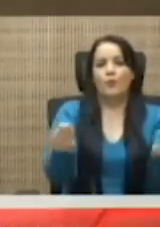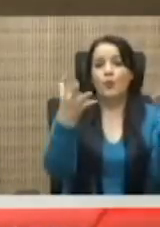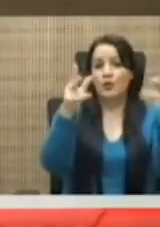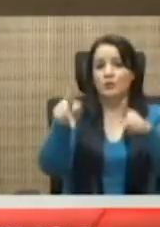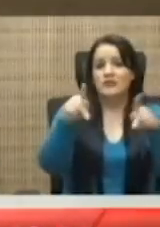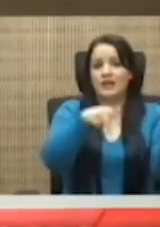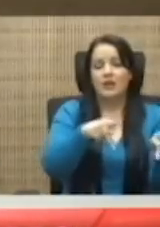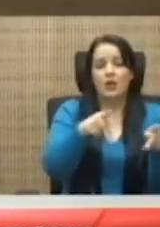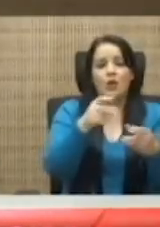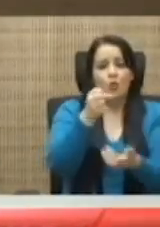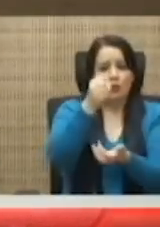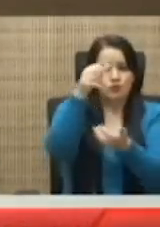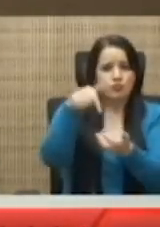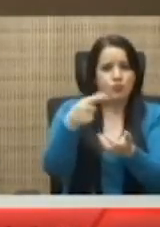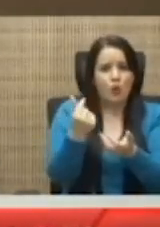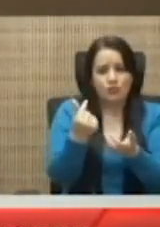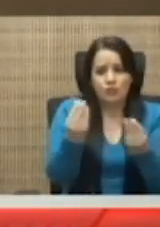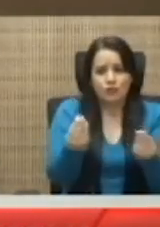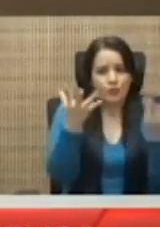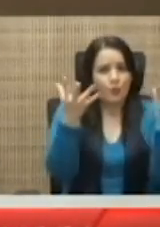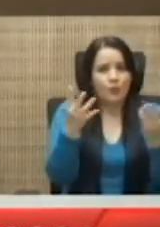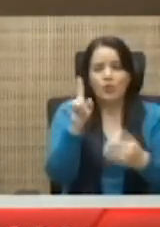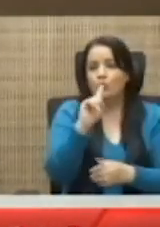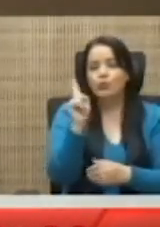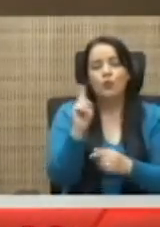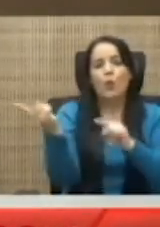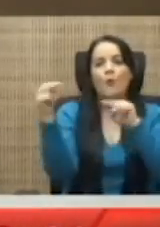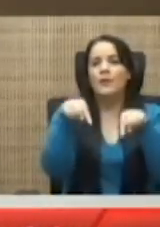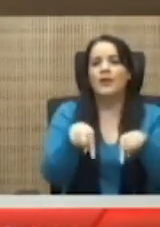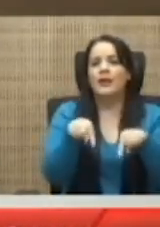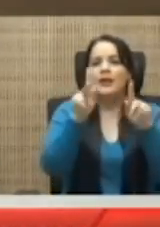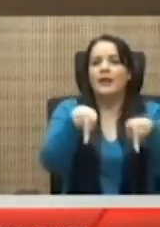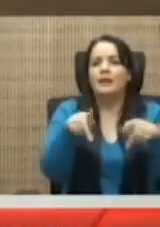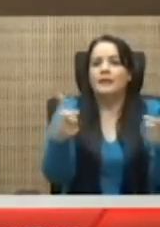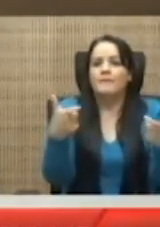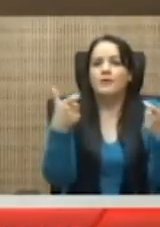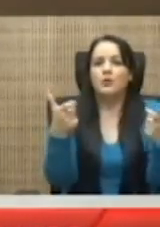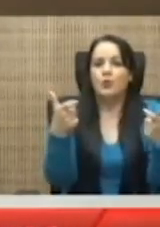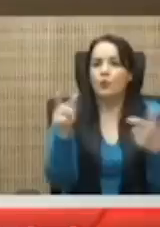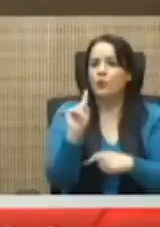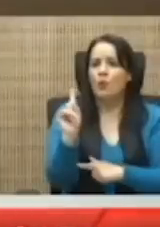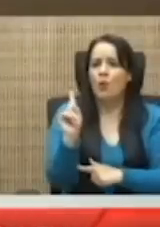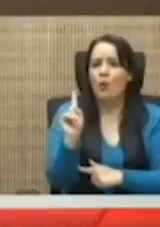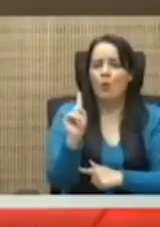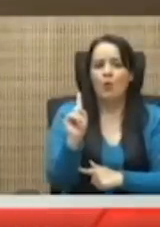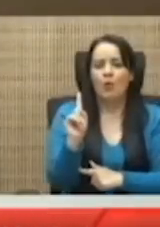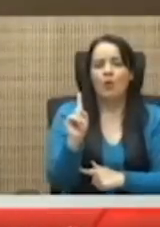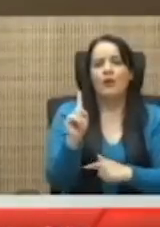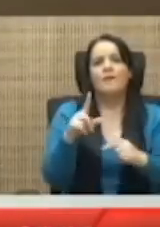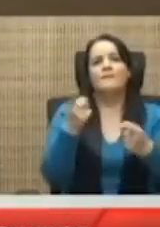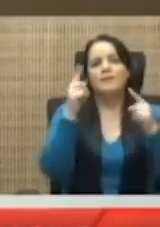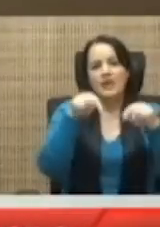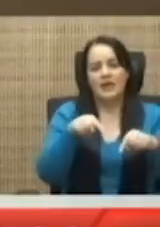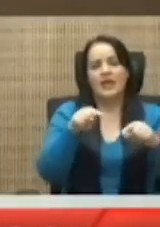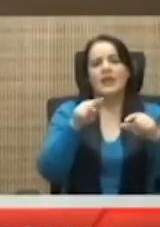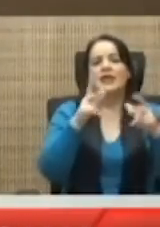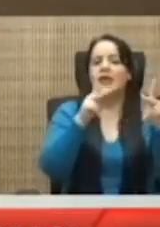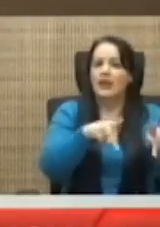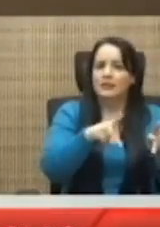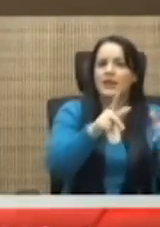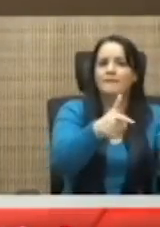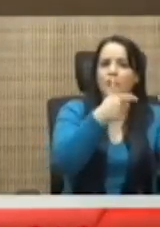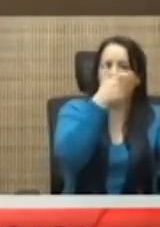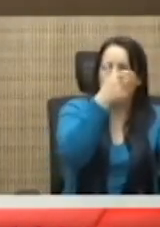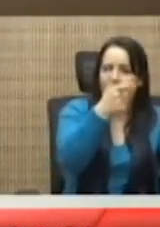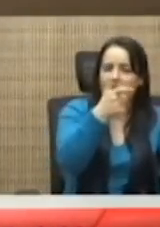públicos no vienen necesariamente de gente millonaria. Vienen de gente millonaria, de gente clase media, gente clase